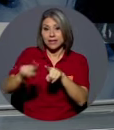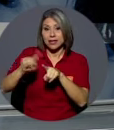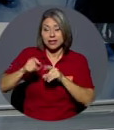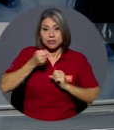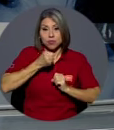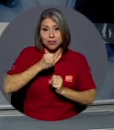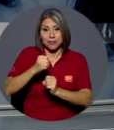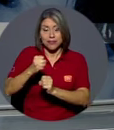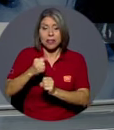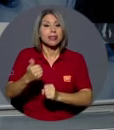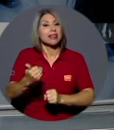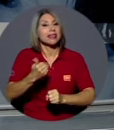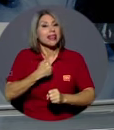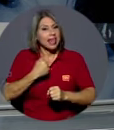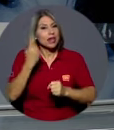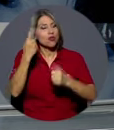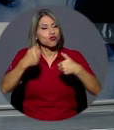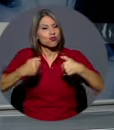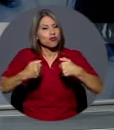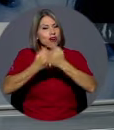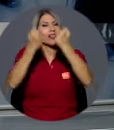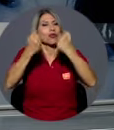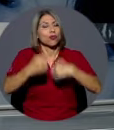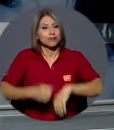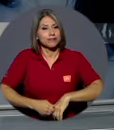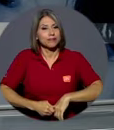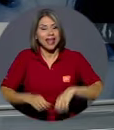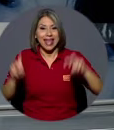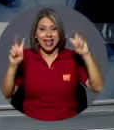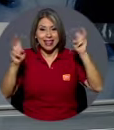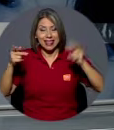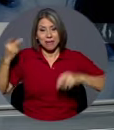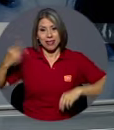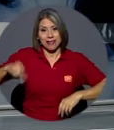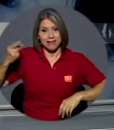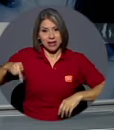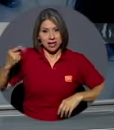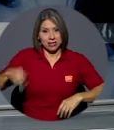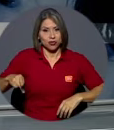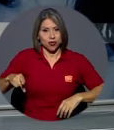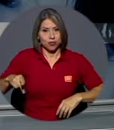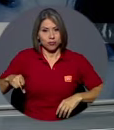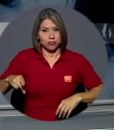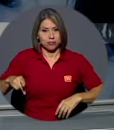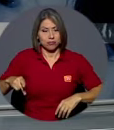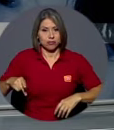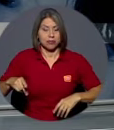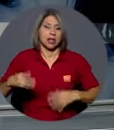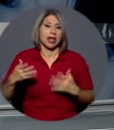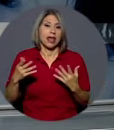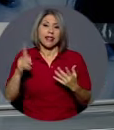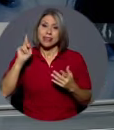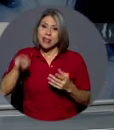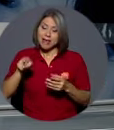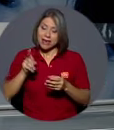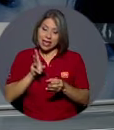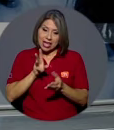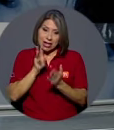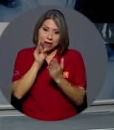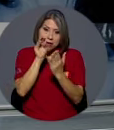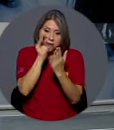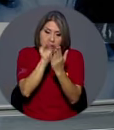tienen el gran reto de incluir el tema de riesgo, en este caso, veámoslo integrado, en